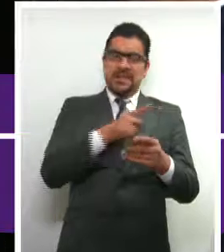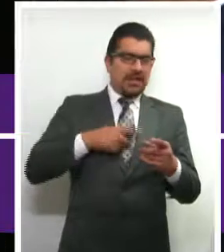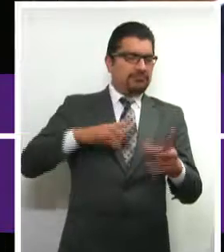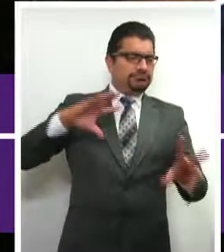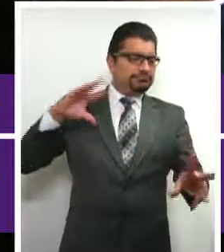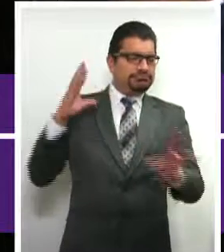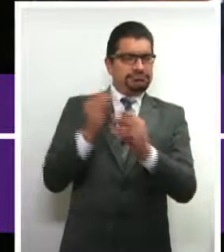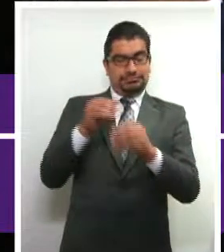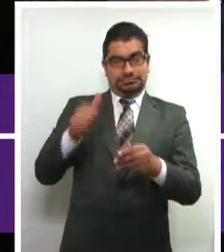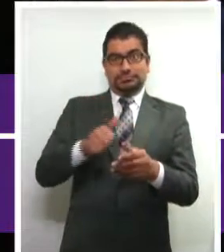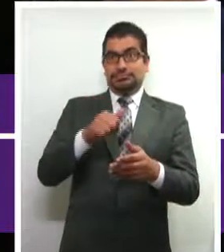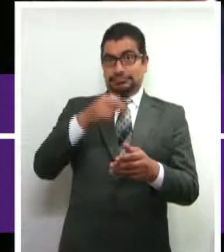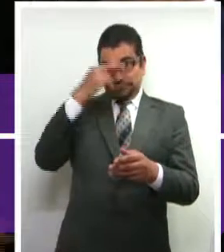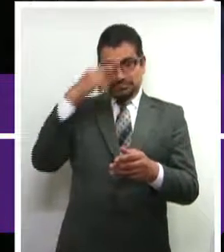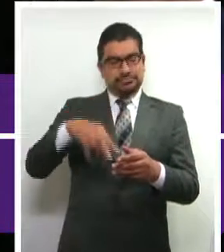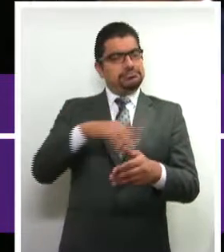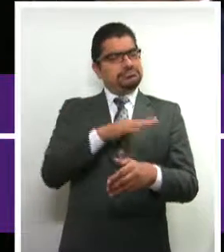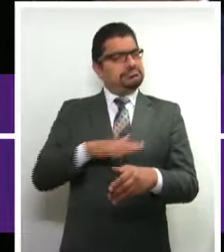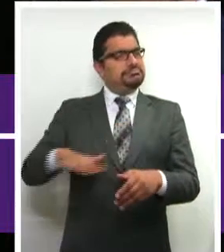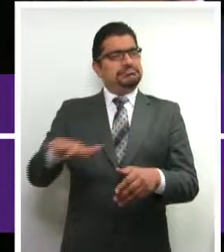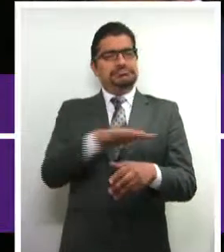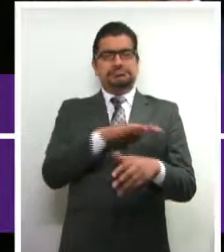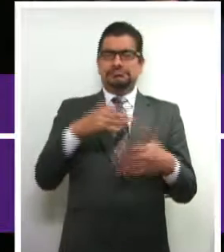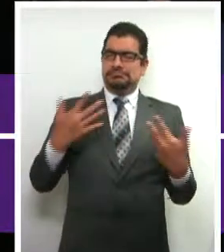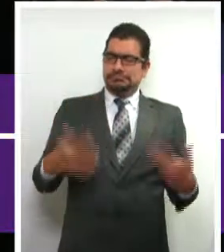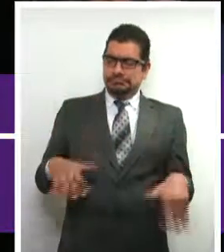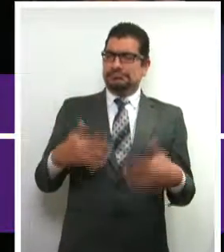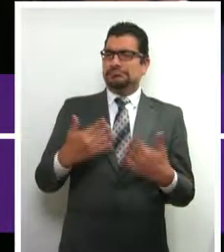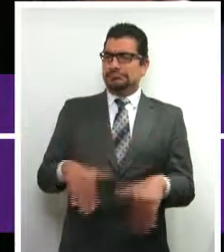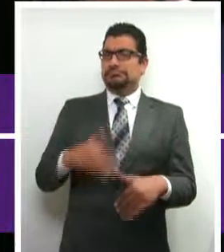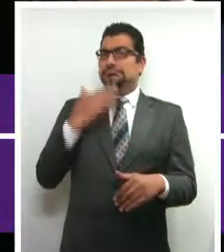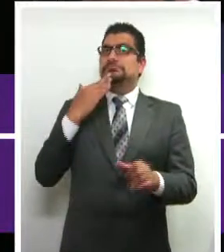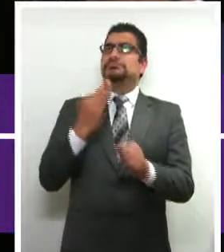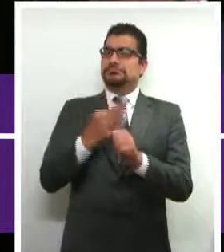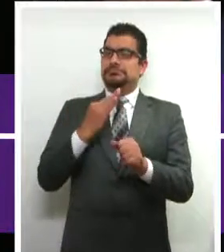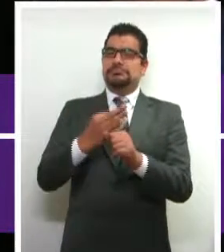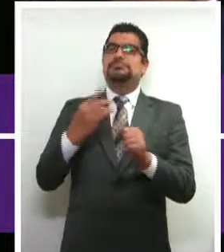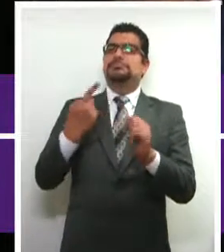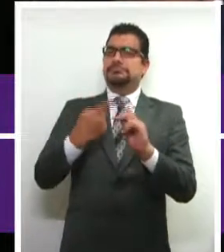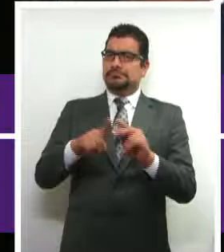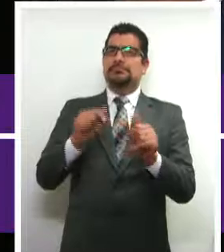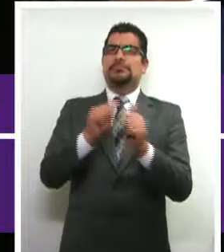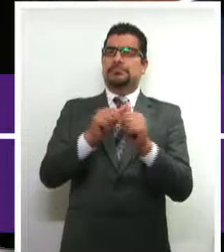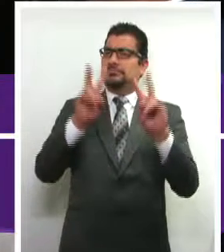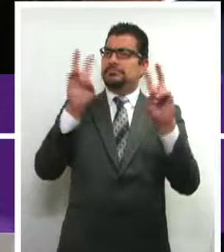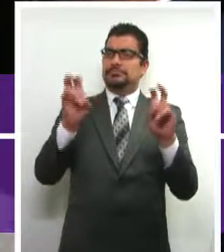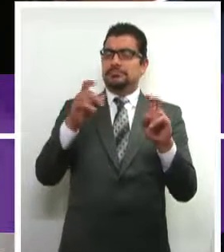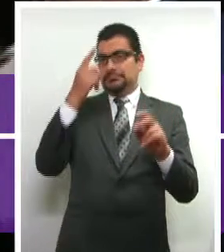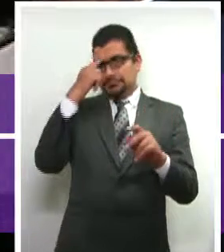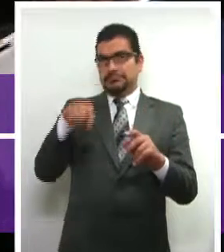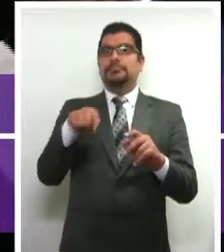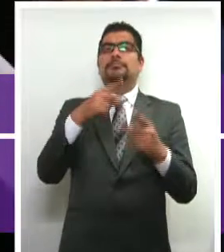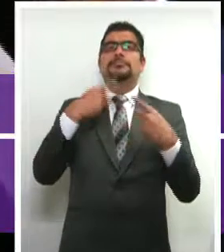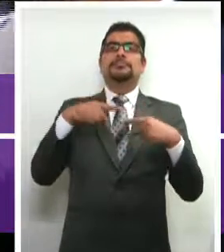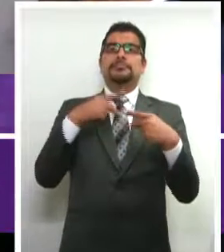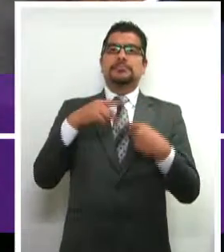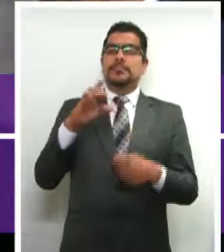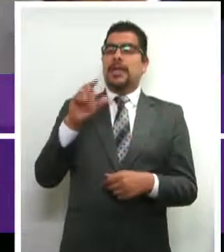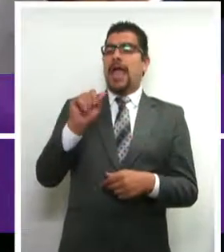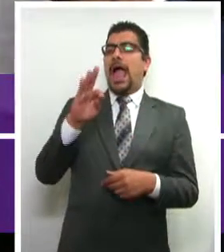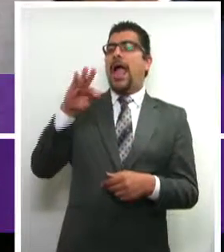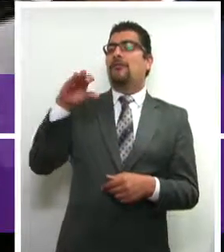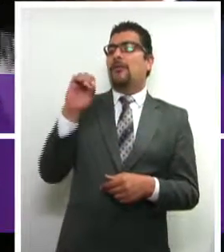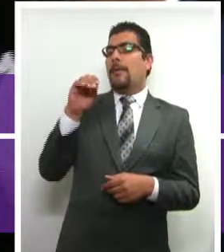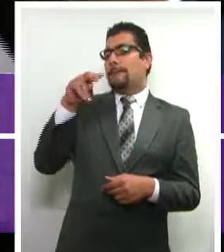tenido la nación mexicana. Comenzaré primero con el tema de las personas